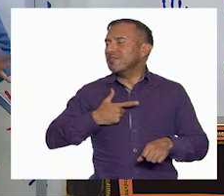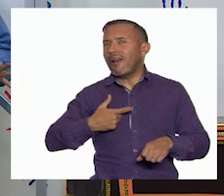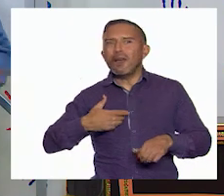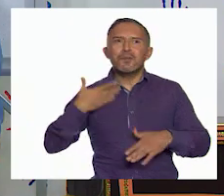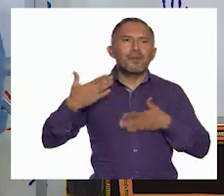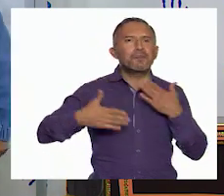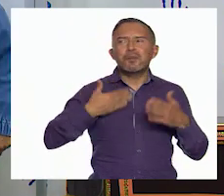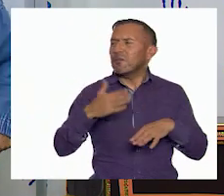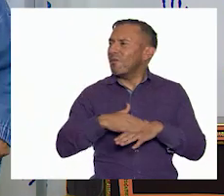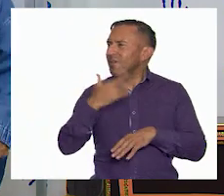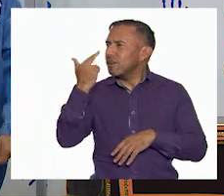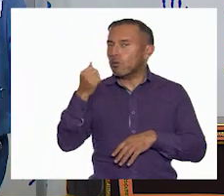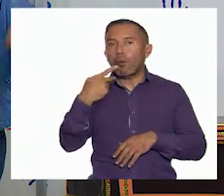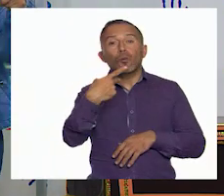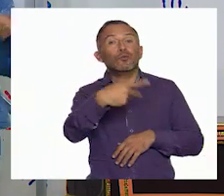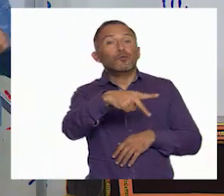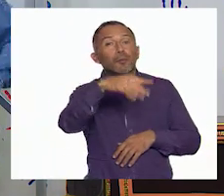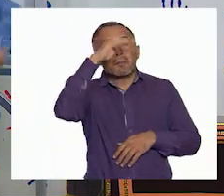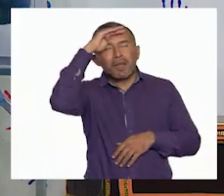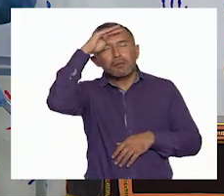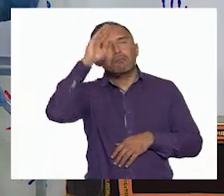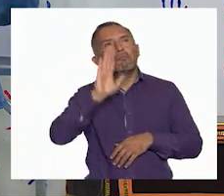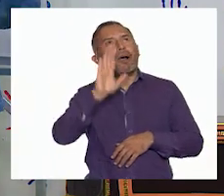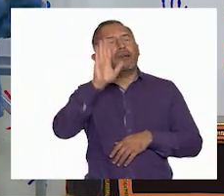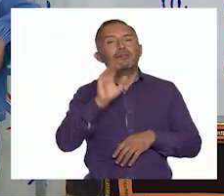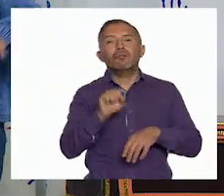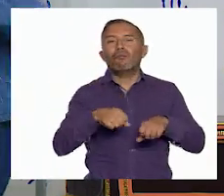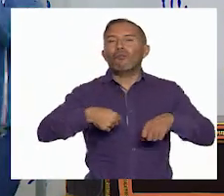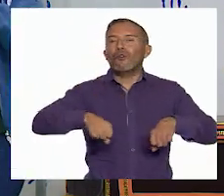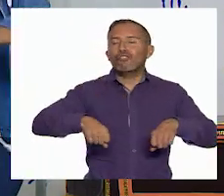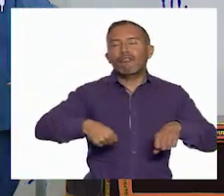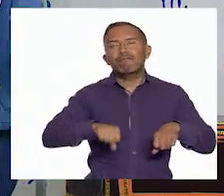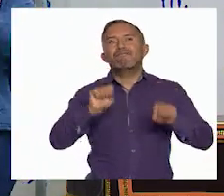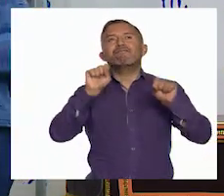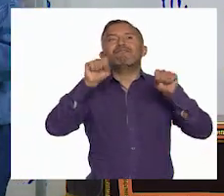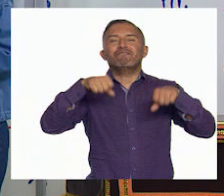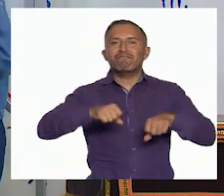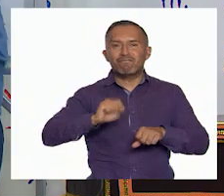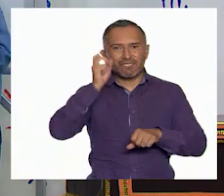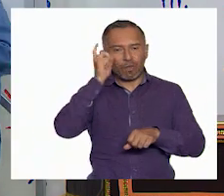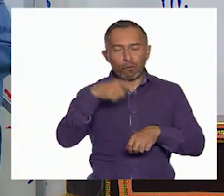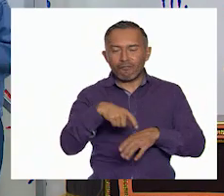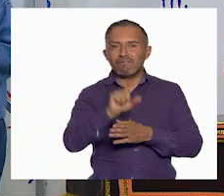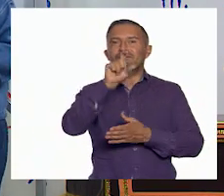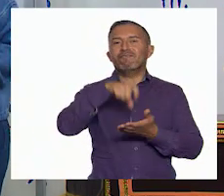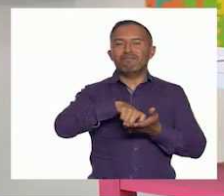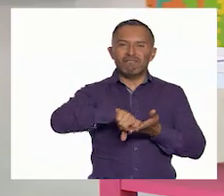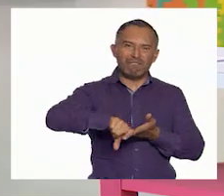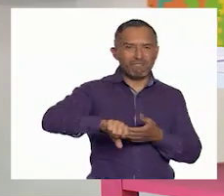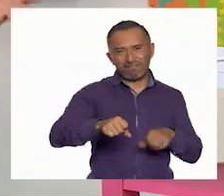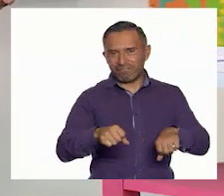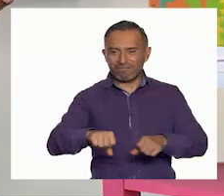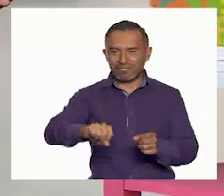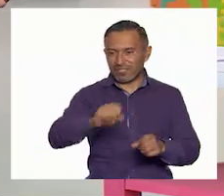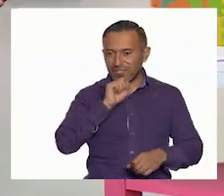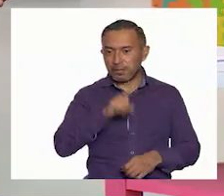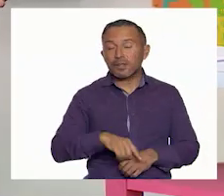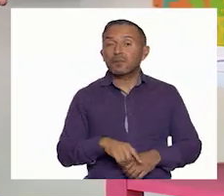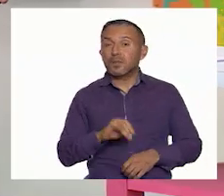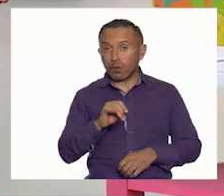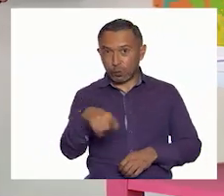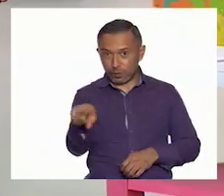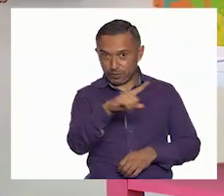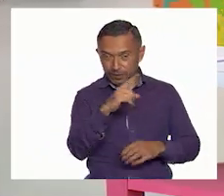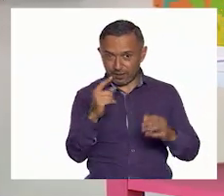traía una moto y le gustaba mucho hacer caballitos, que era levantar la moto y derraparse también. Muy bien. ¿Ustedes en casa alguna vez han andado